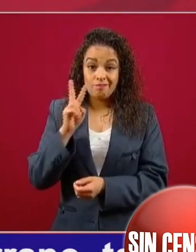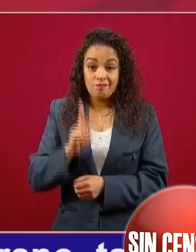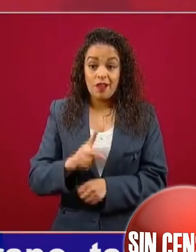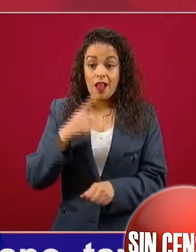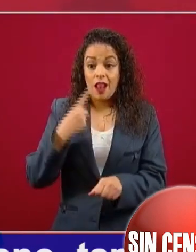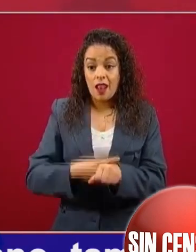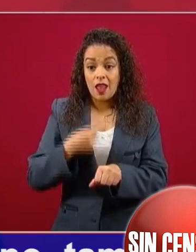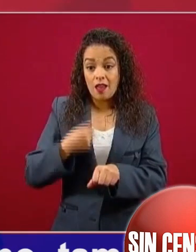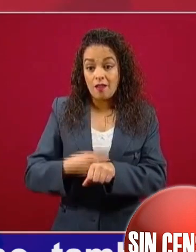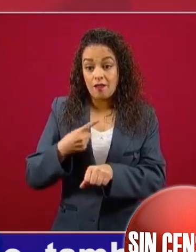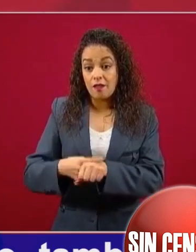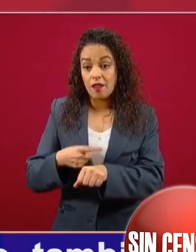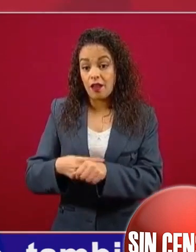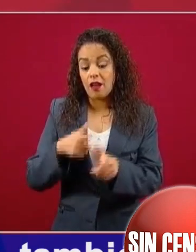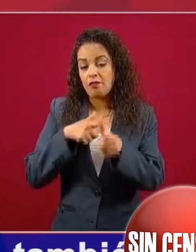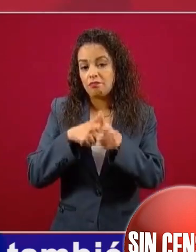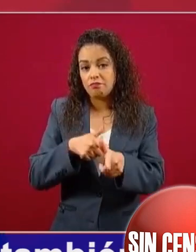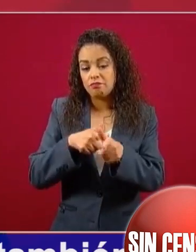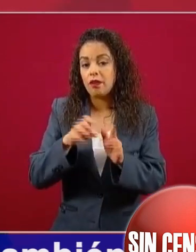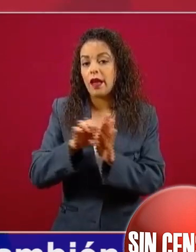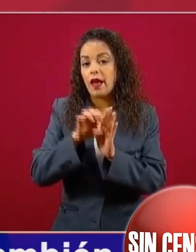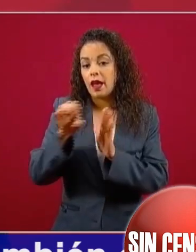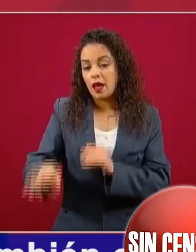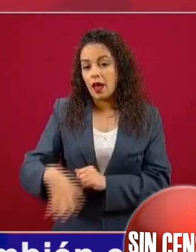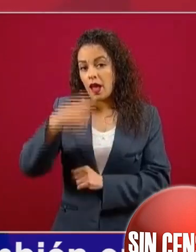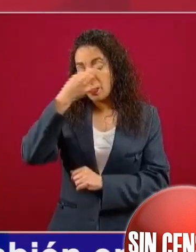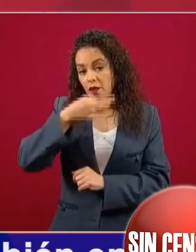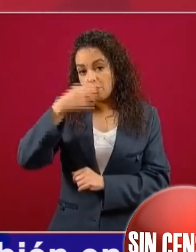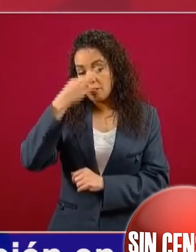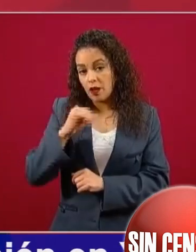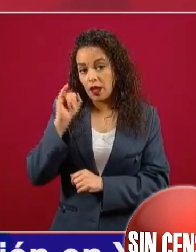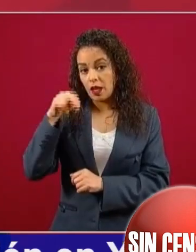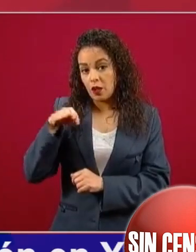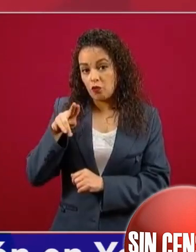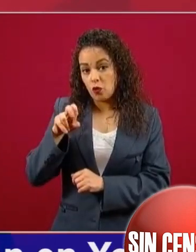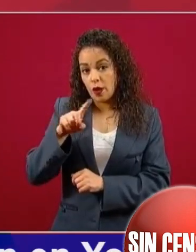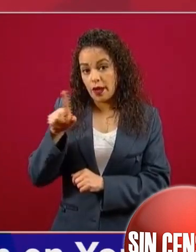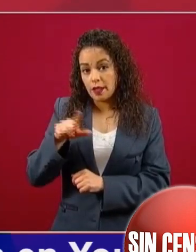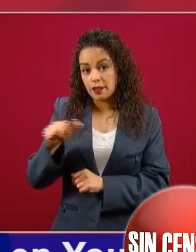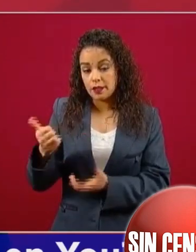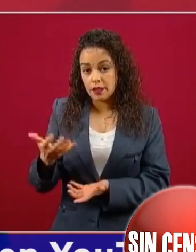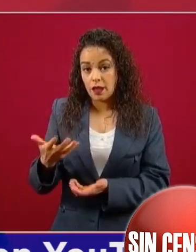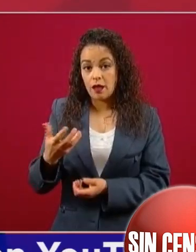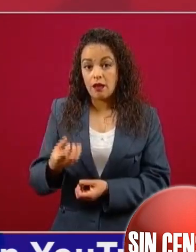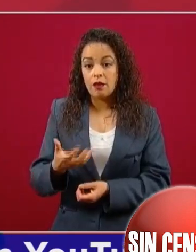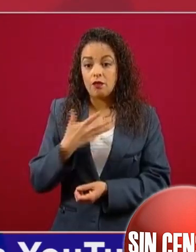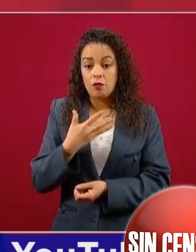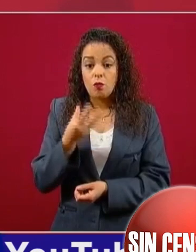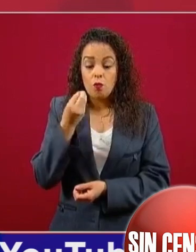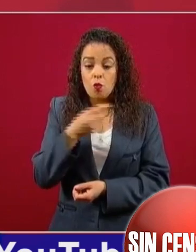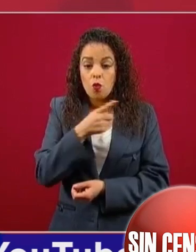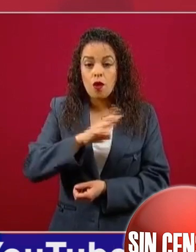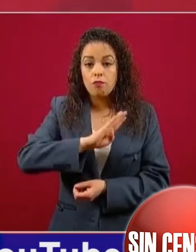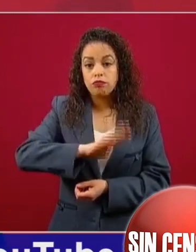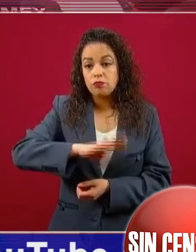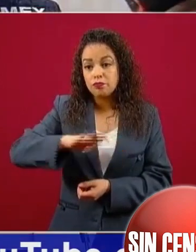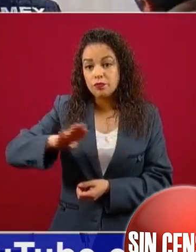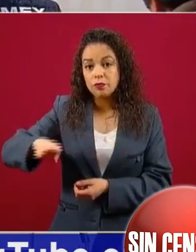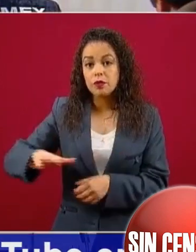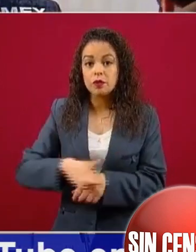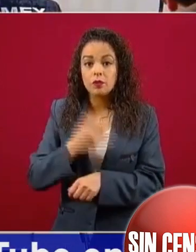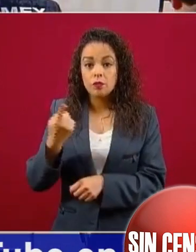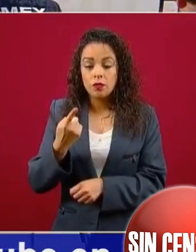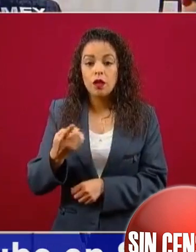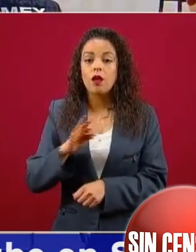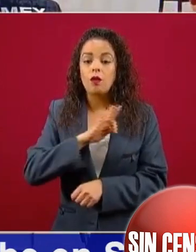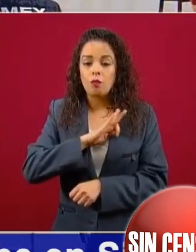En términos, por ejemplo, de influenza, hay mucha mortandad que podría evitarse con medidas de higiene. Entonces,